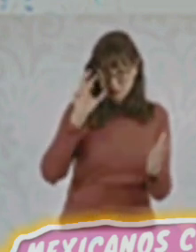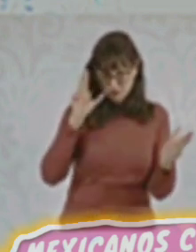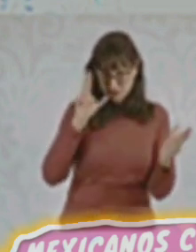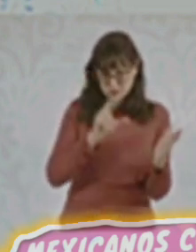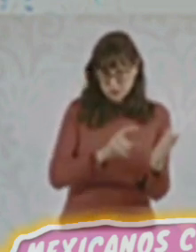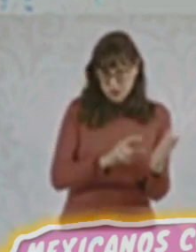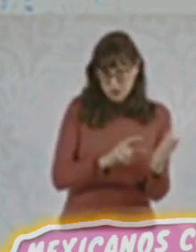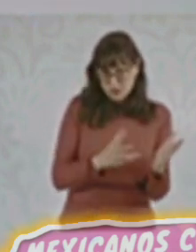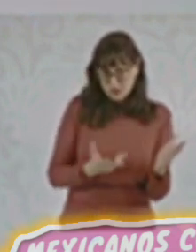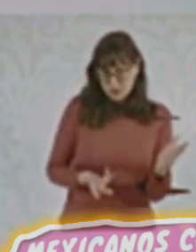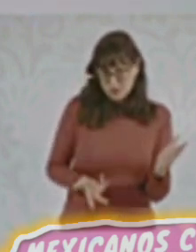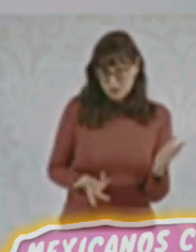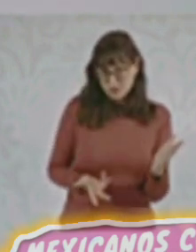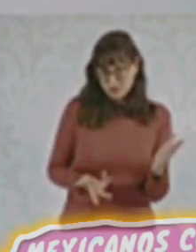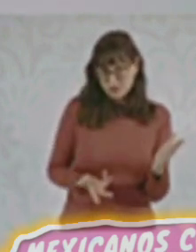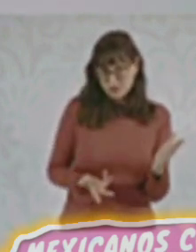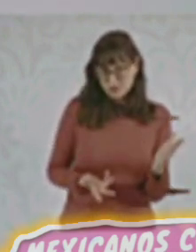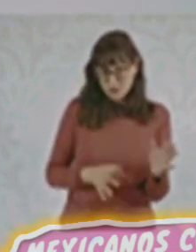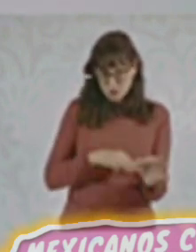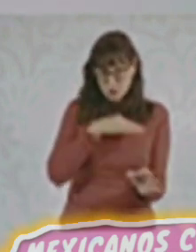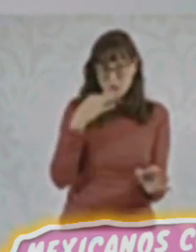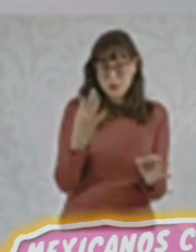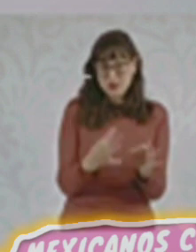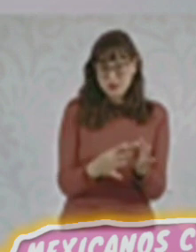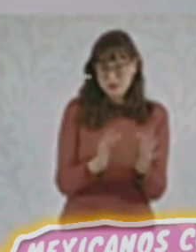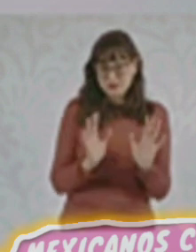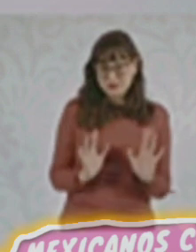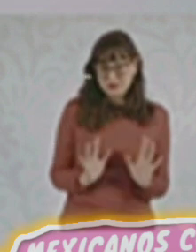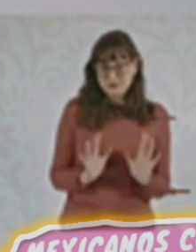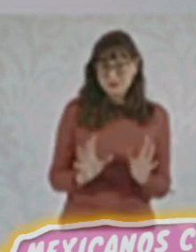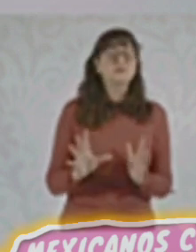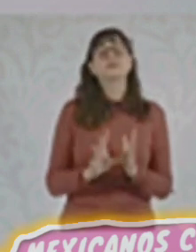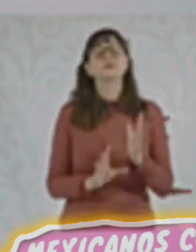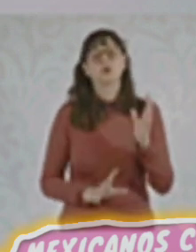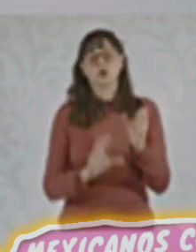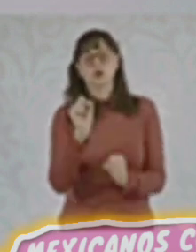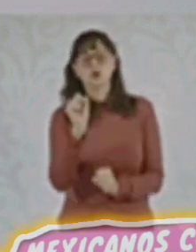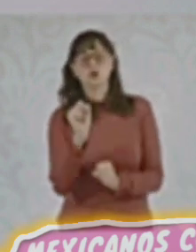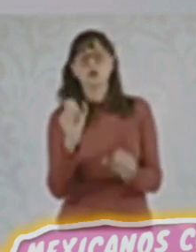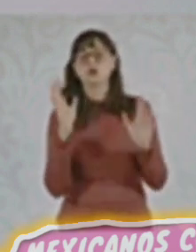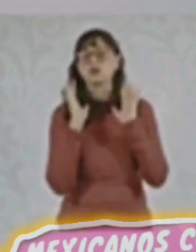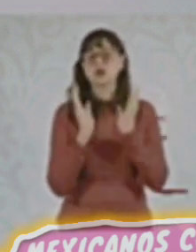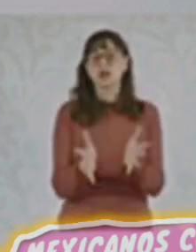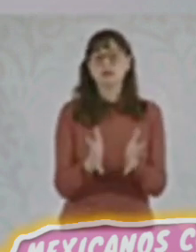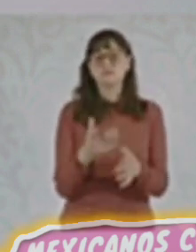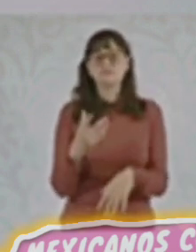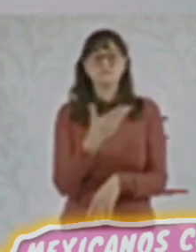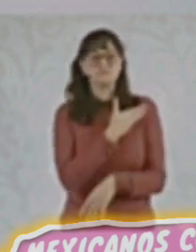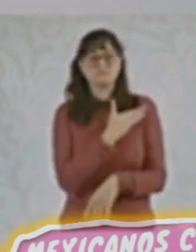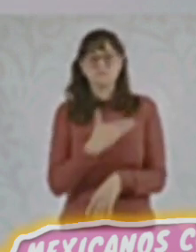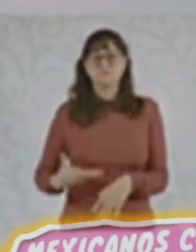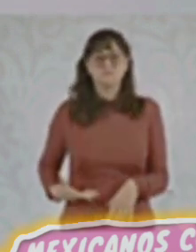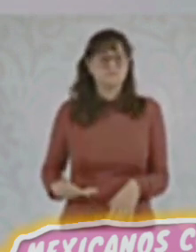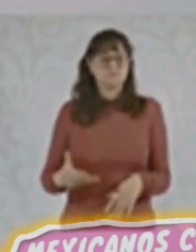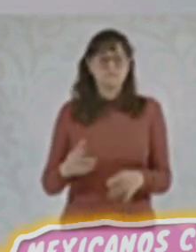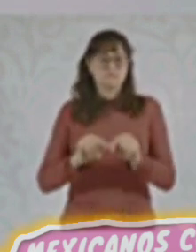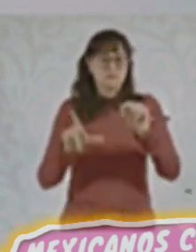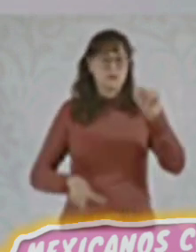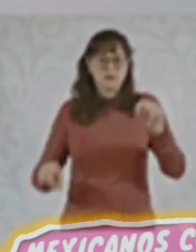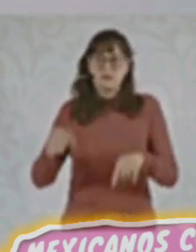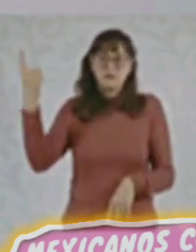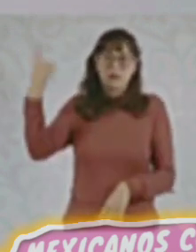Constitución. Ya hubo un cambio constitucional, que es mandato del pueblo de México y hay que respetarlo.